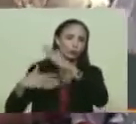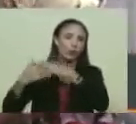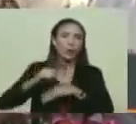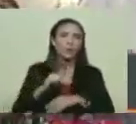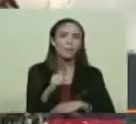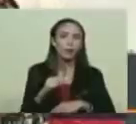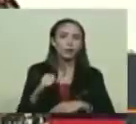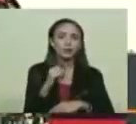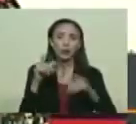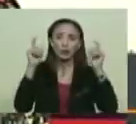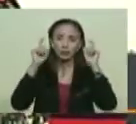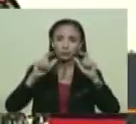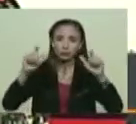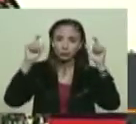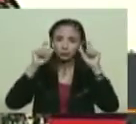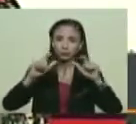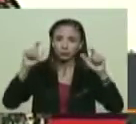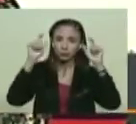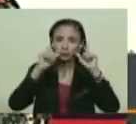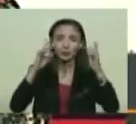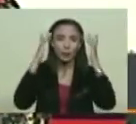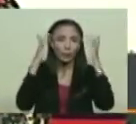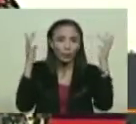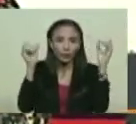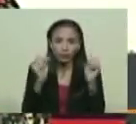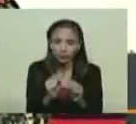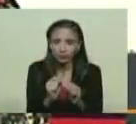alta formación profesional,